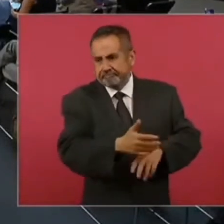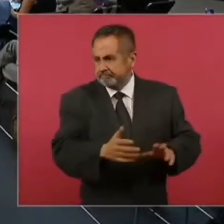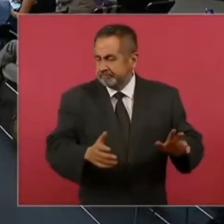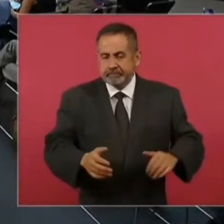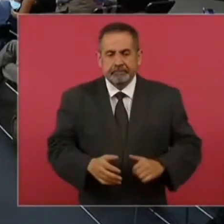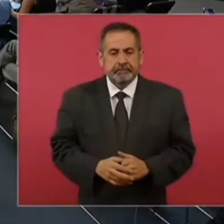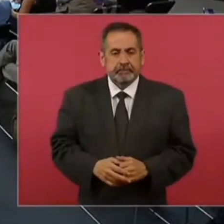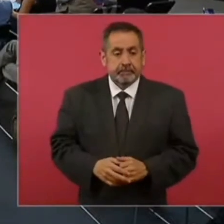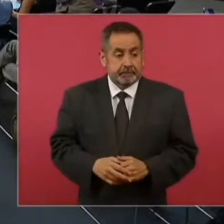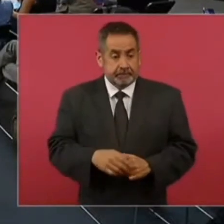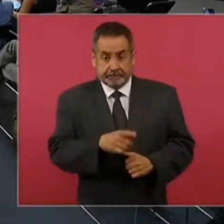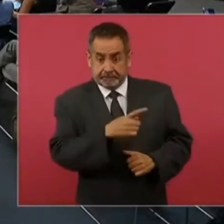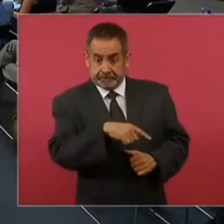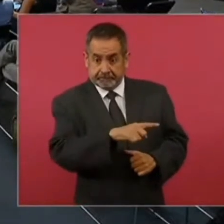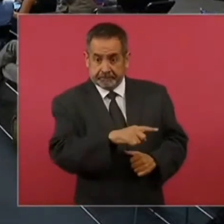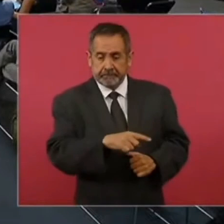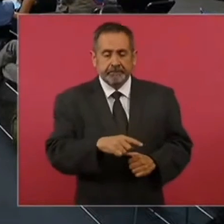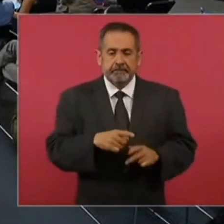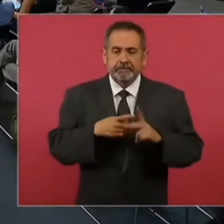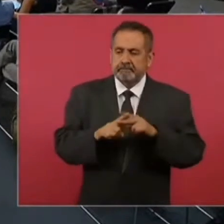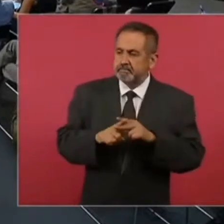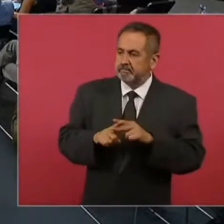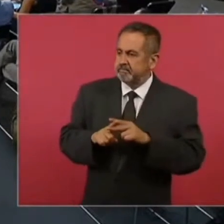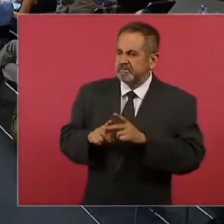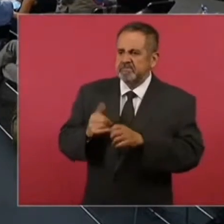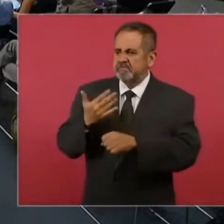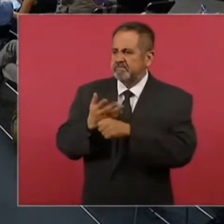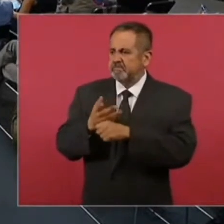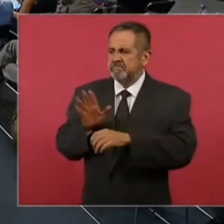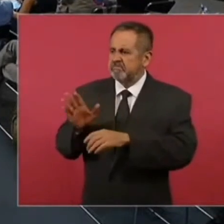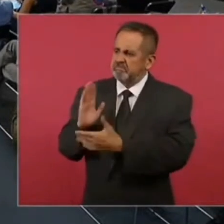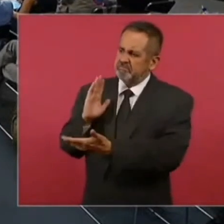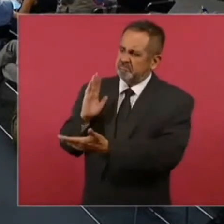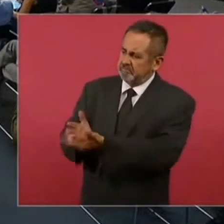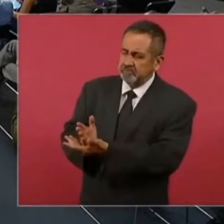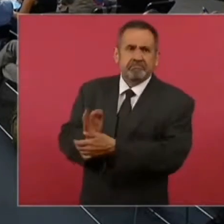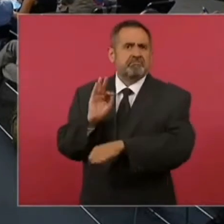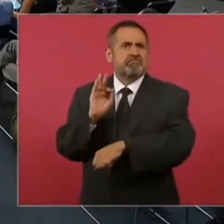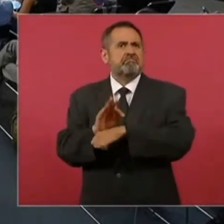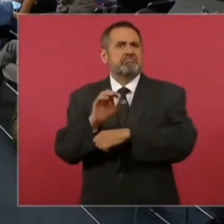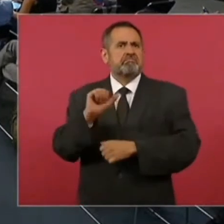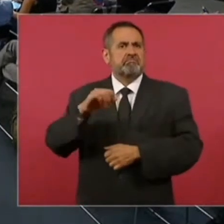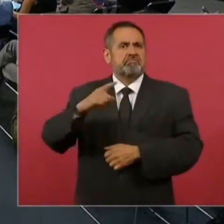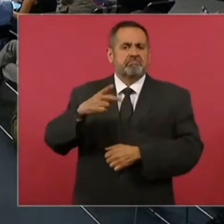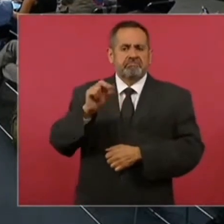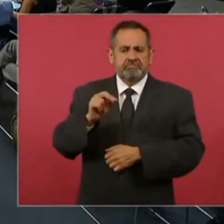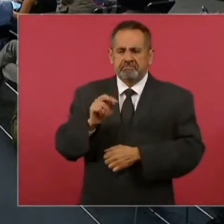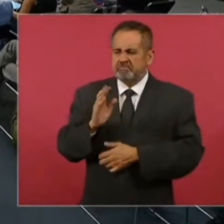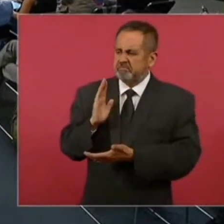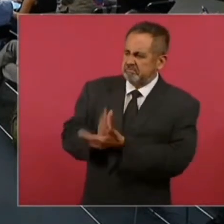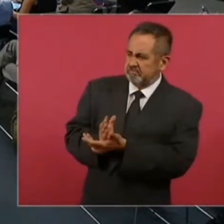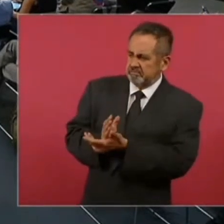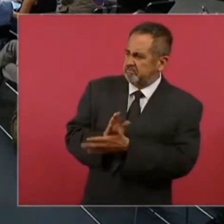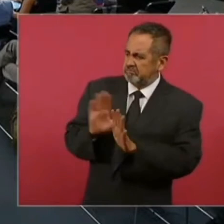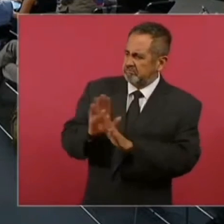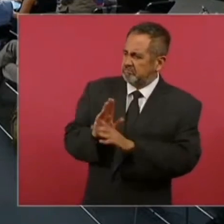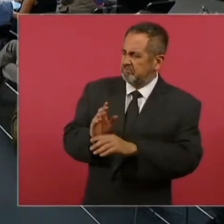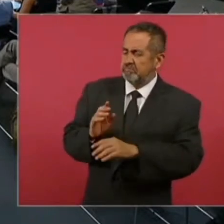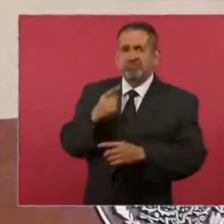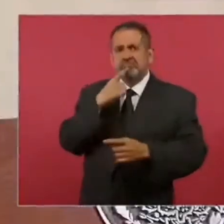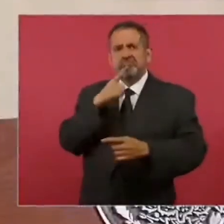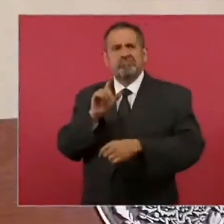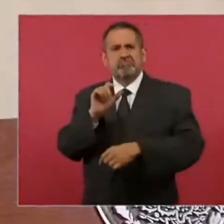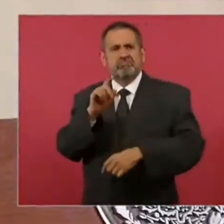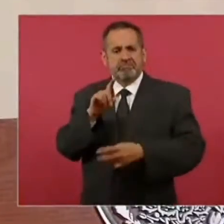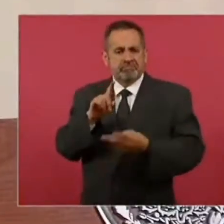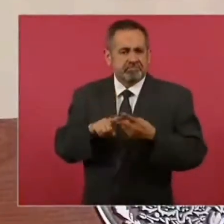sí. Empiezan a poner obstáculos y amparos a todo, a la obra del aeropuerto,